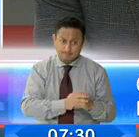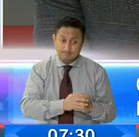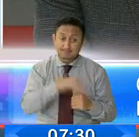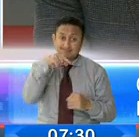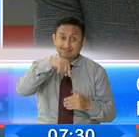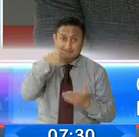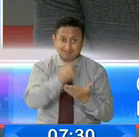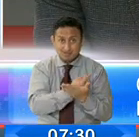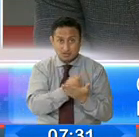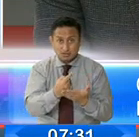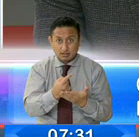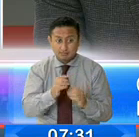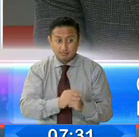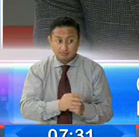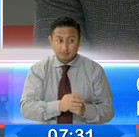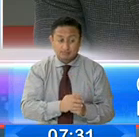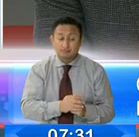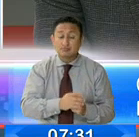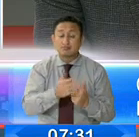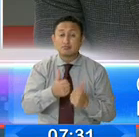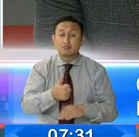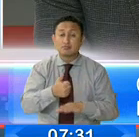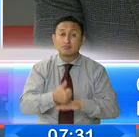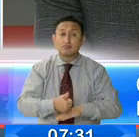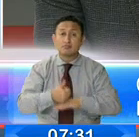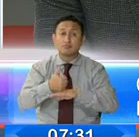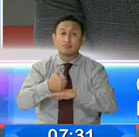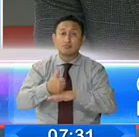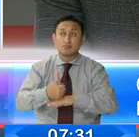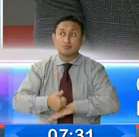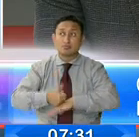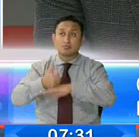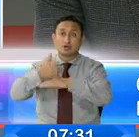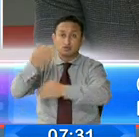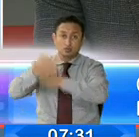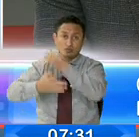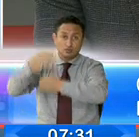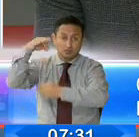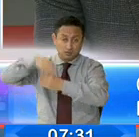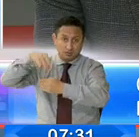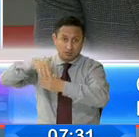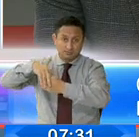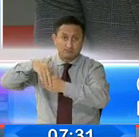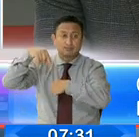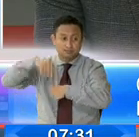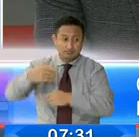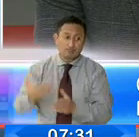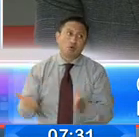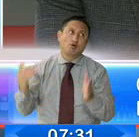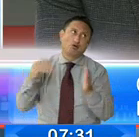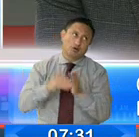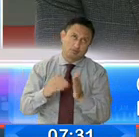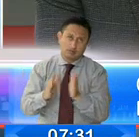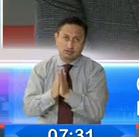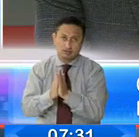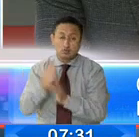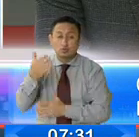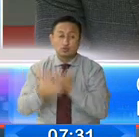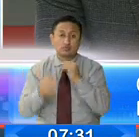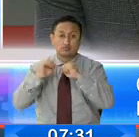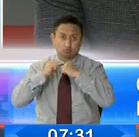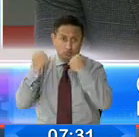semana los señores del Tribunal Contencioso Electoral, ante una apelación nuevamente de justicia